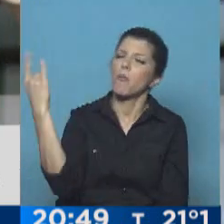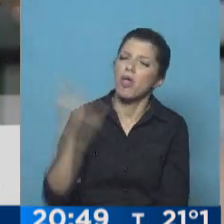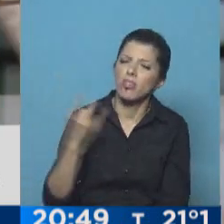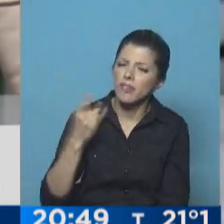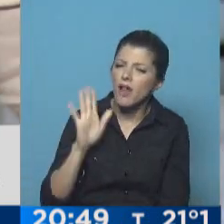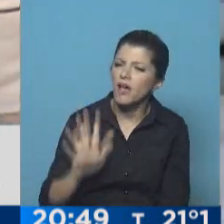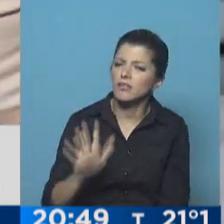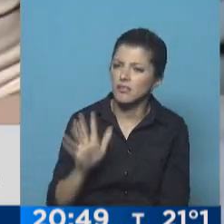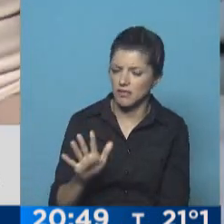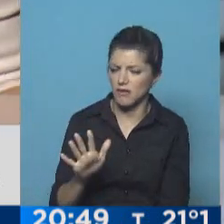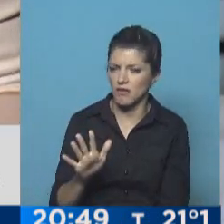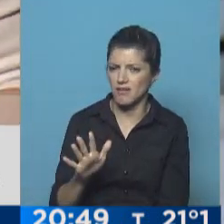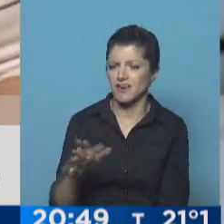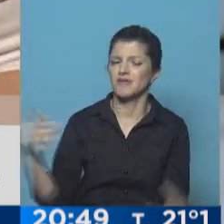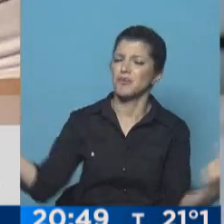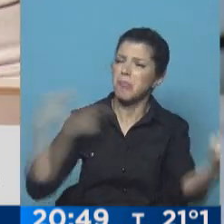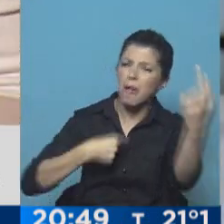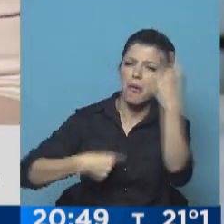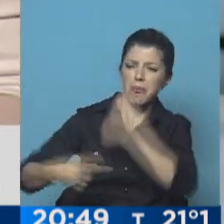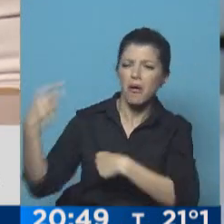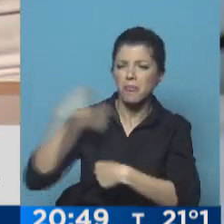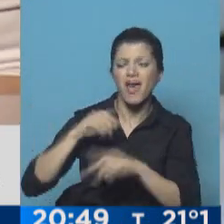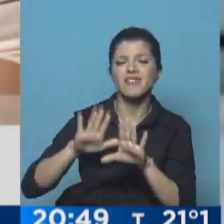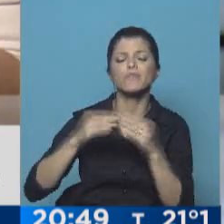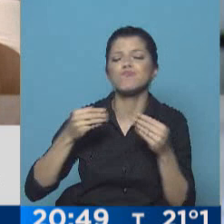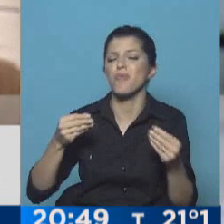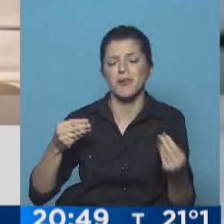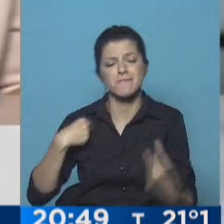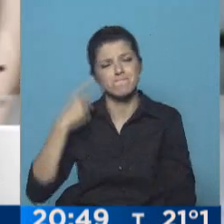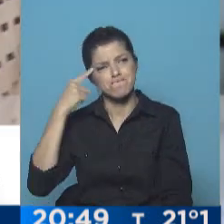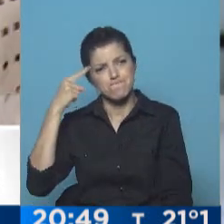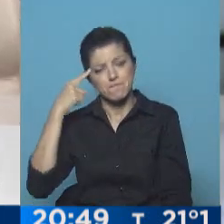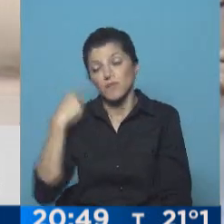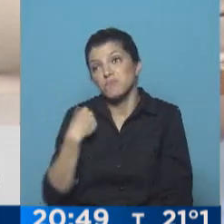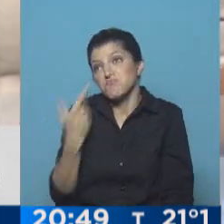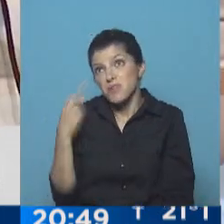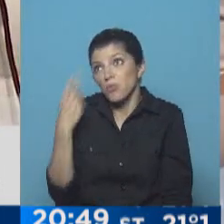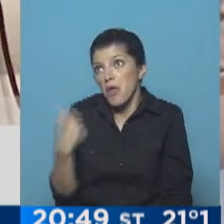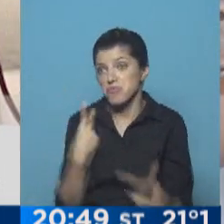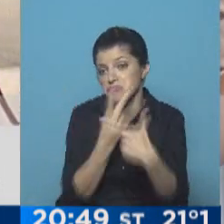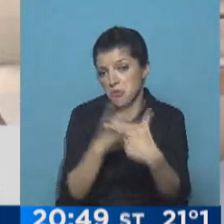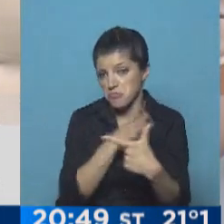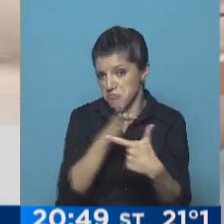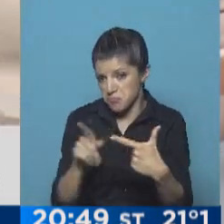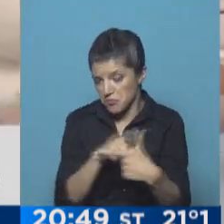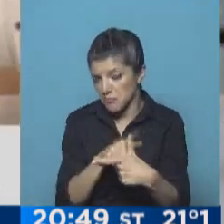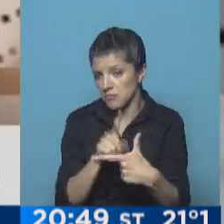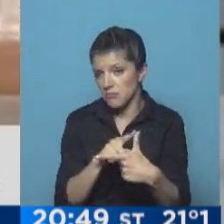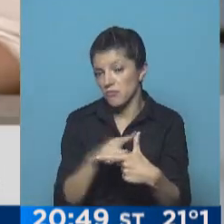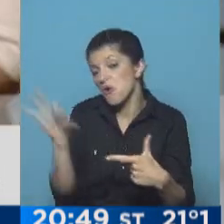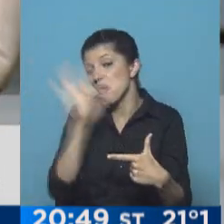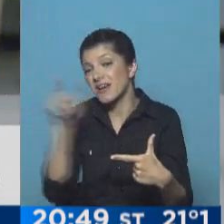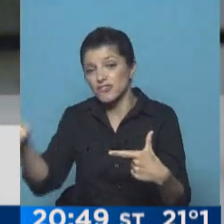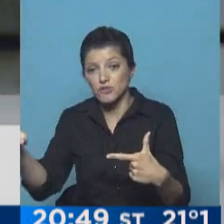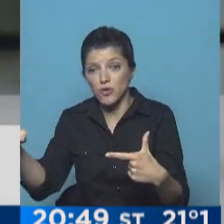mentira tanto agravio y se me ocurren dos razones o que no